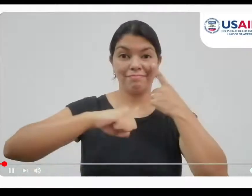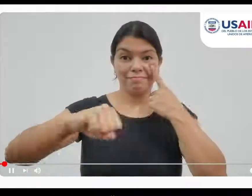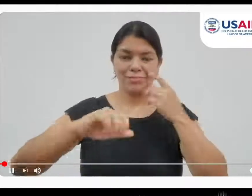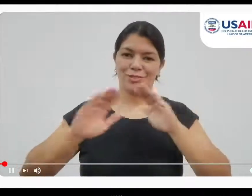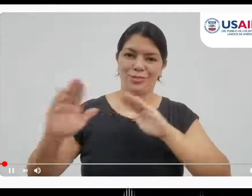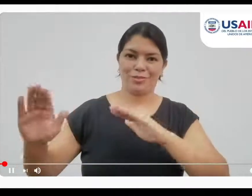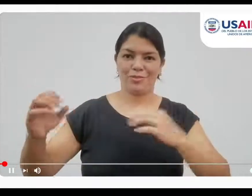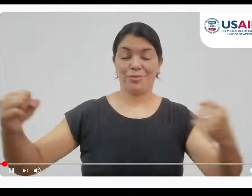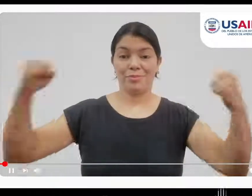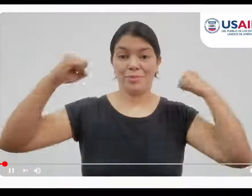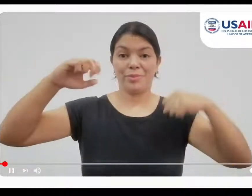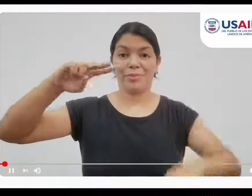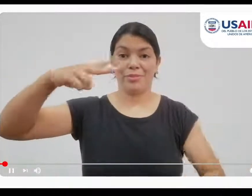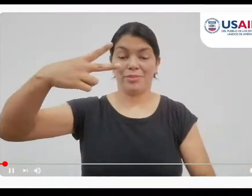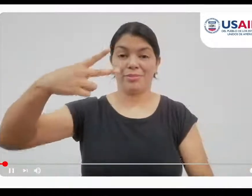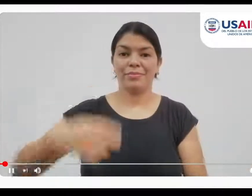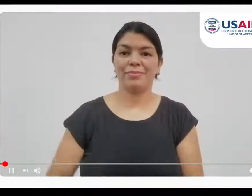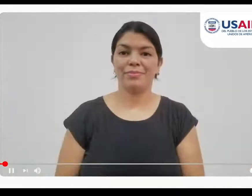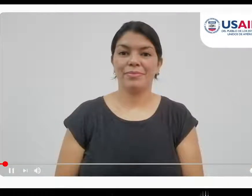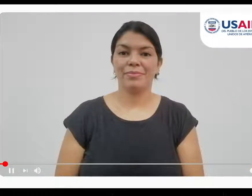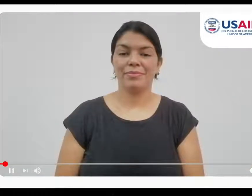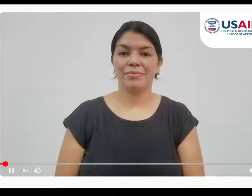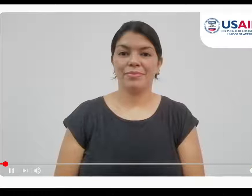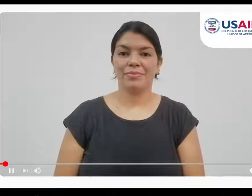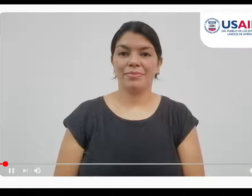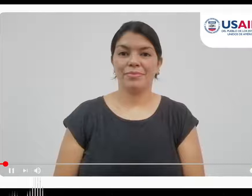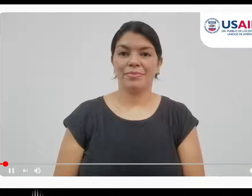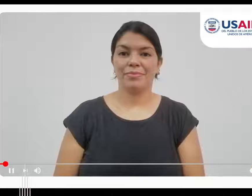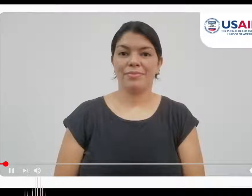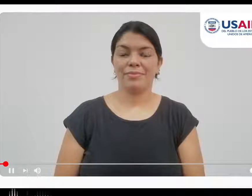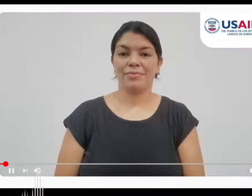La Jugada con los Derechos es un podcast de Sport Power 2.